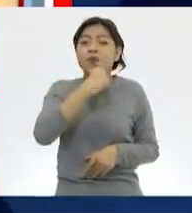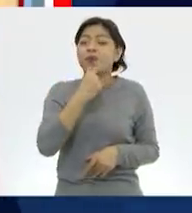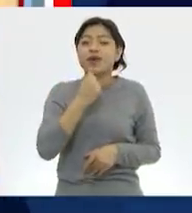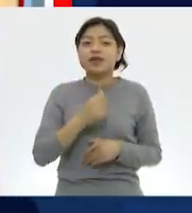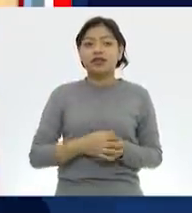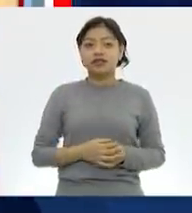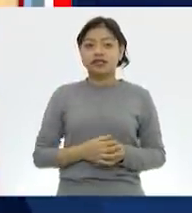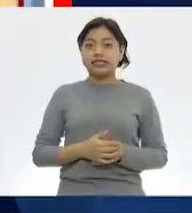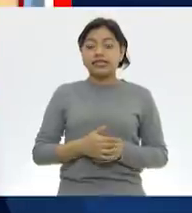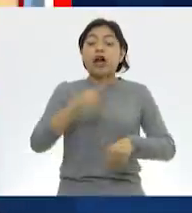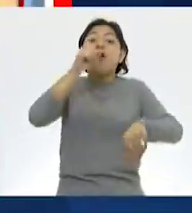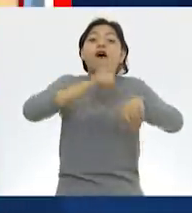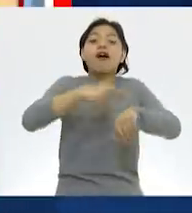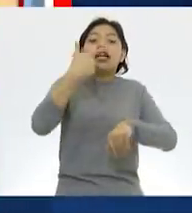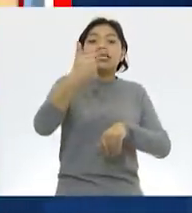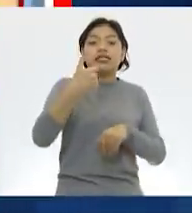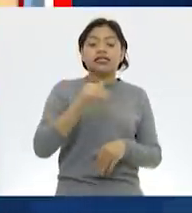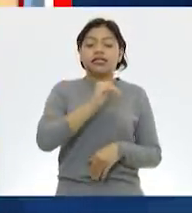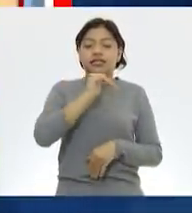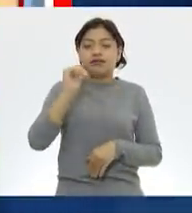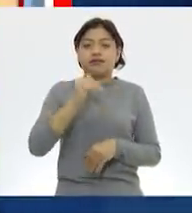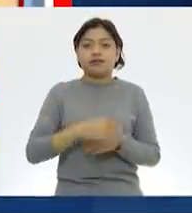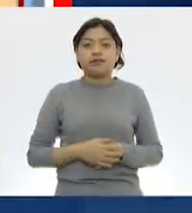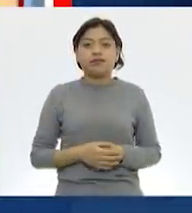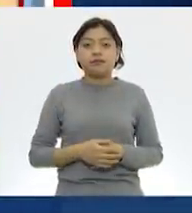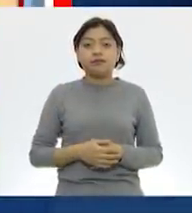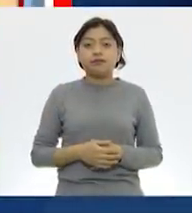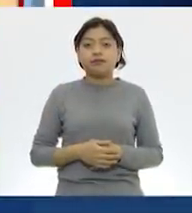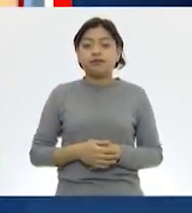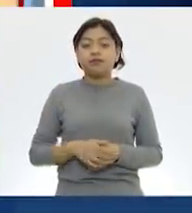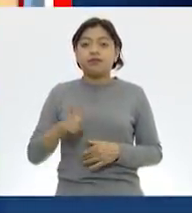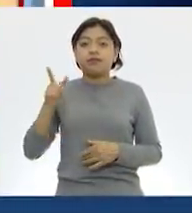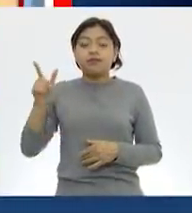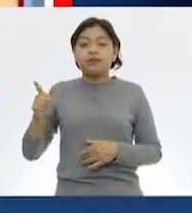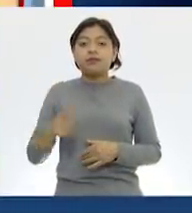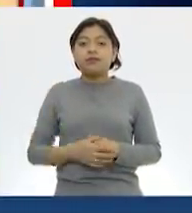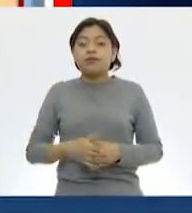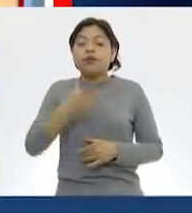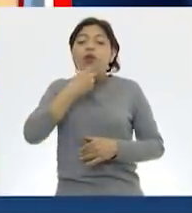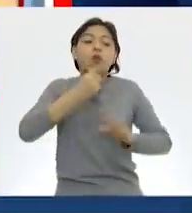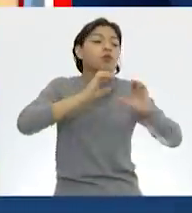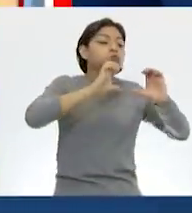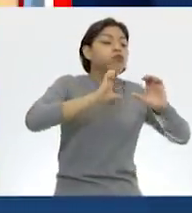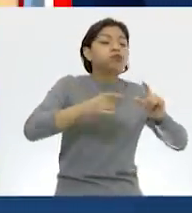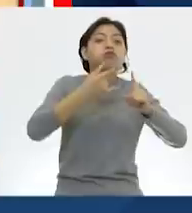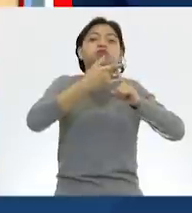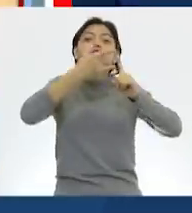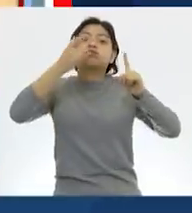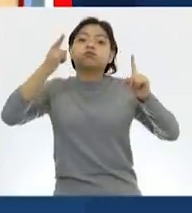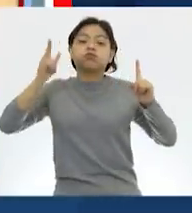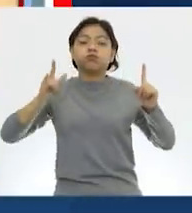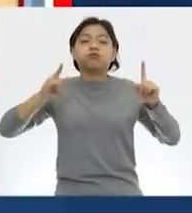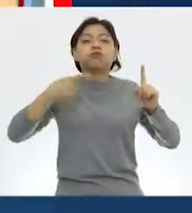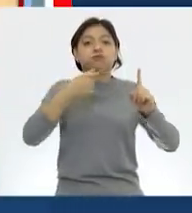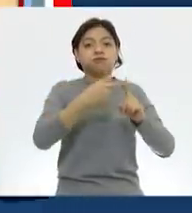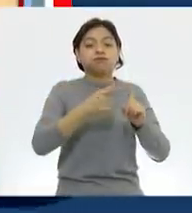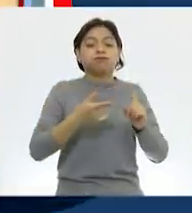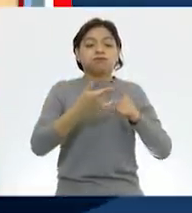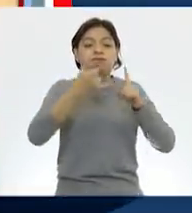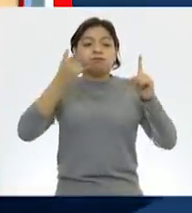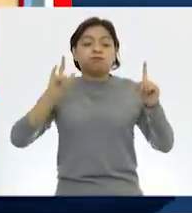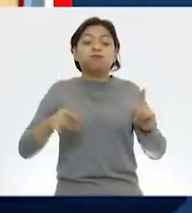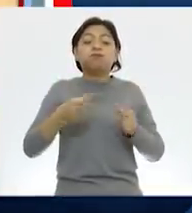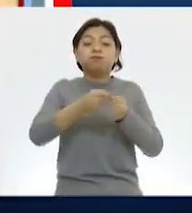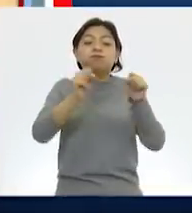las 7:30 de la mañana cuando don Chuy llegó a abrir la escuela para iniciar la nueva jornada escolar. Entró